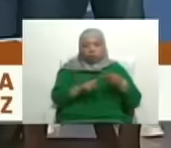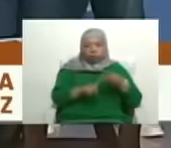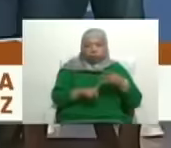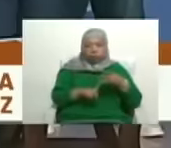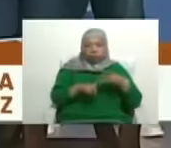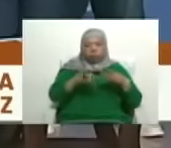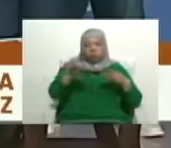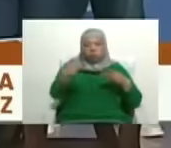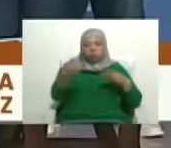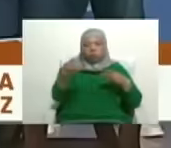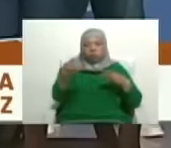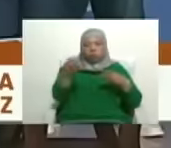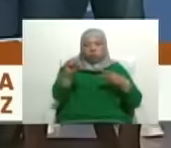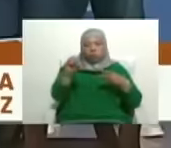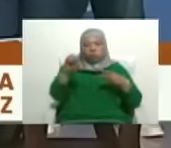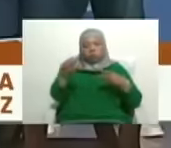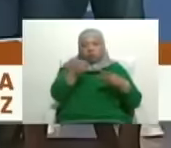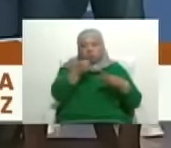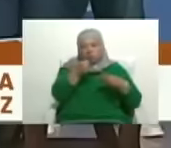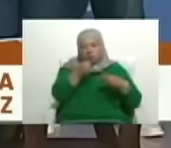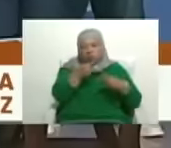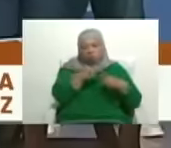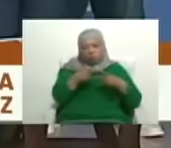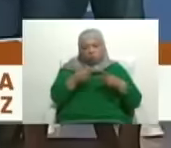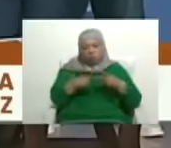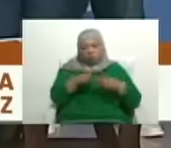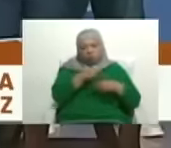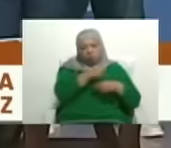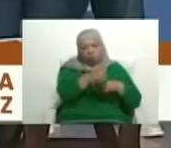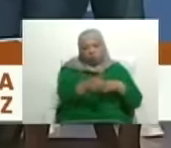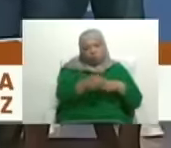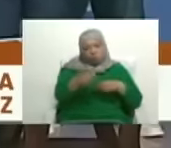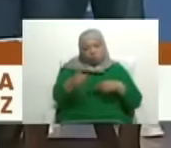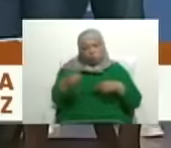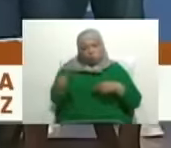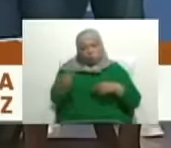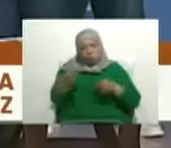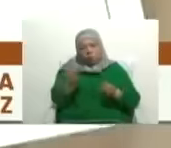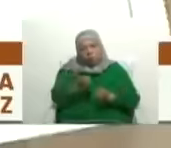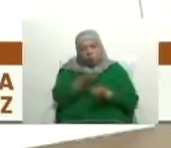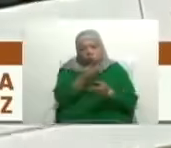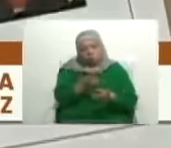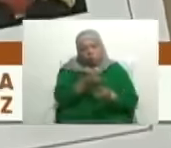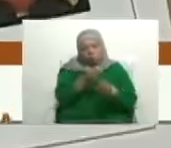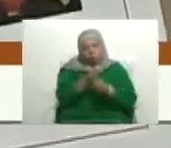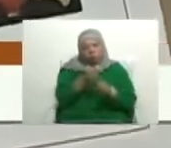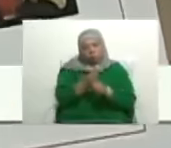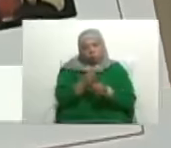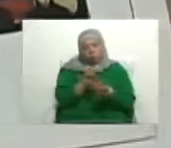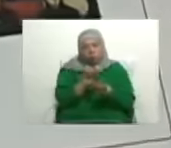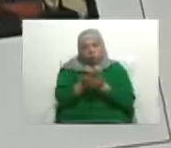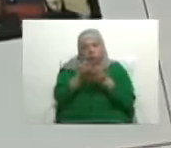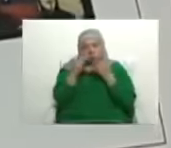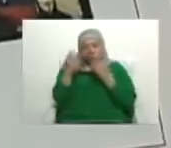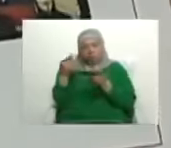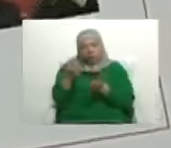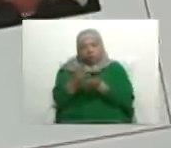José Antonio Colina. Le dijeron, por cada una de estas cosas que publiques, te vamos a pagar.